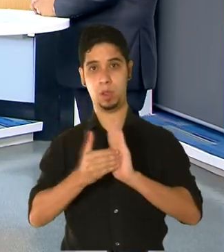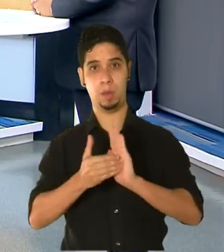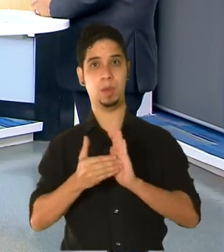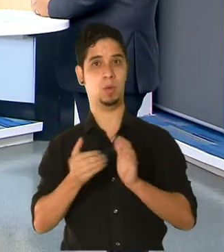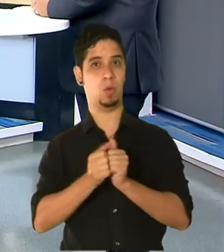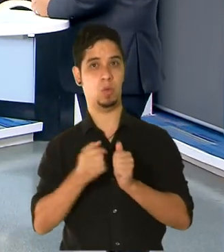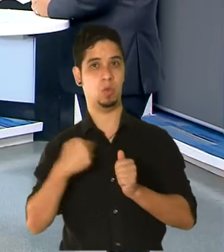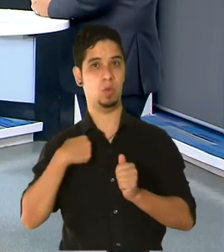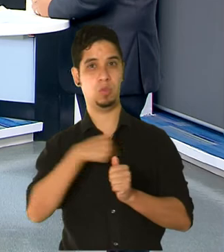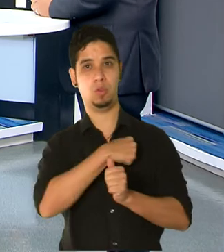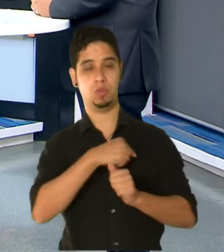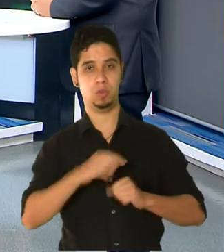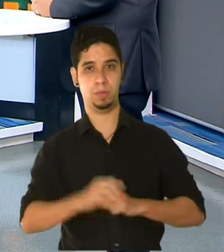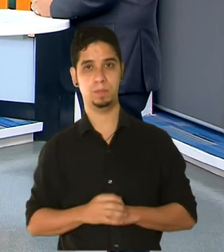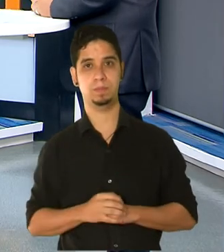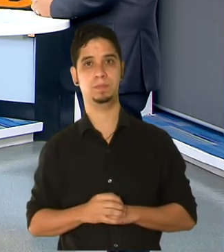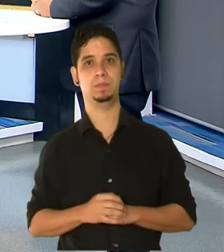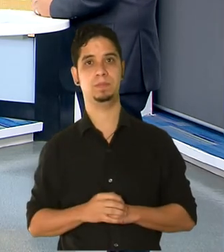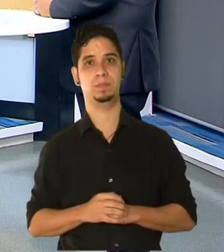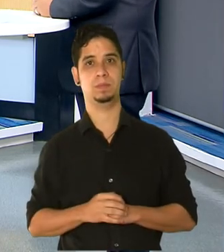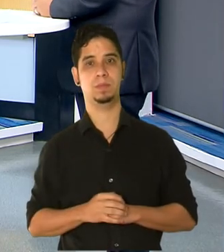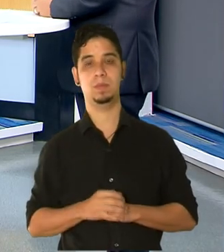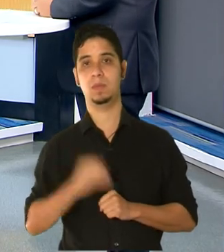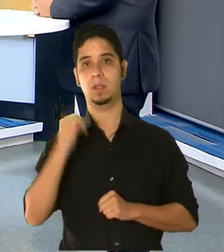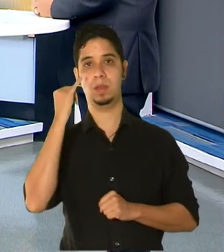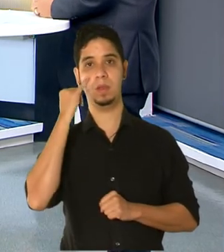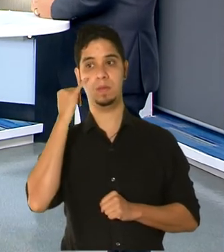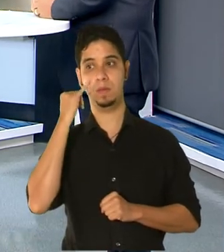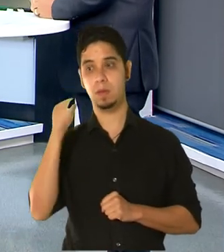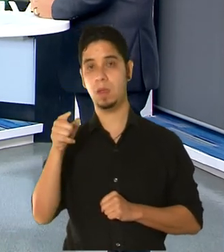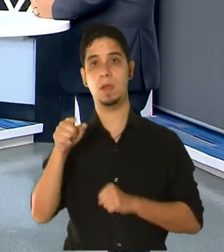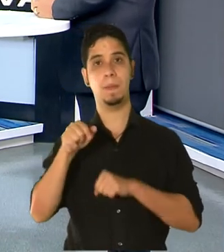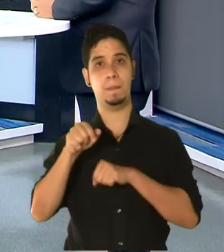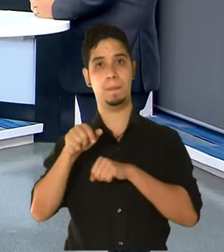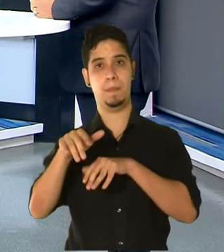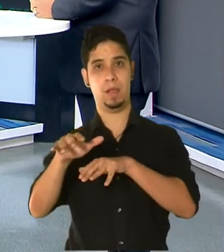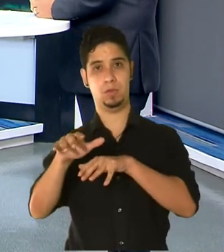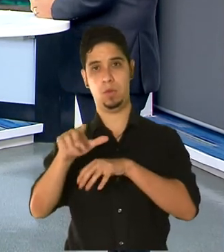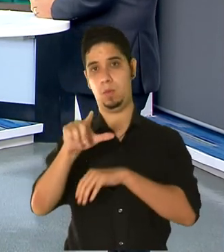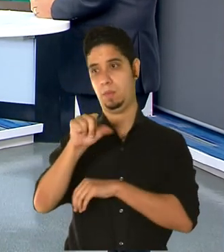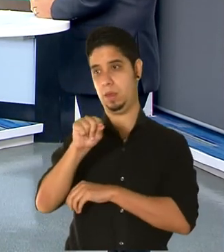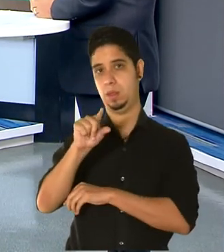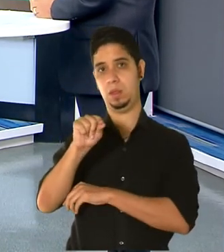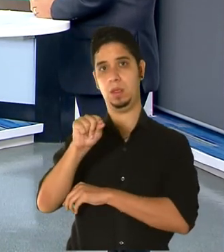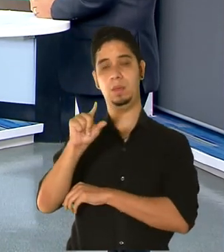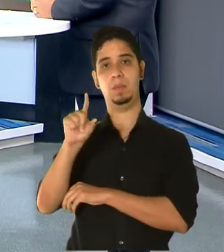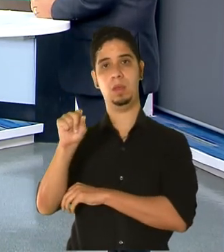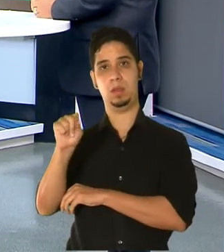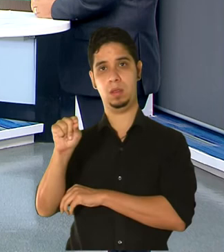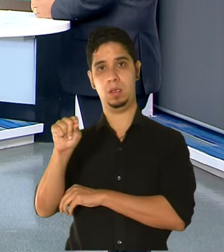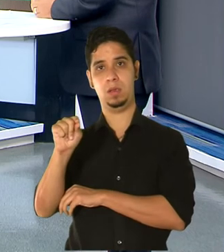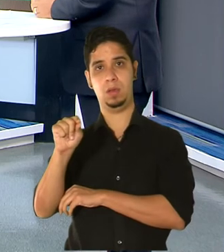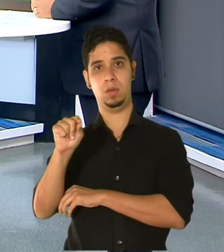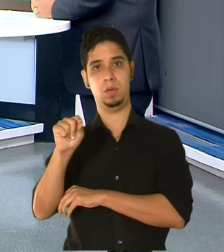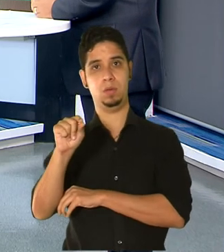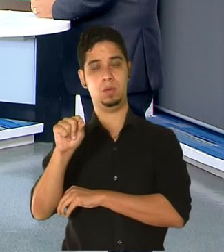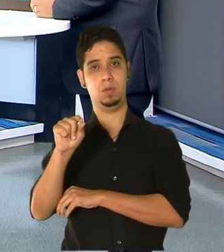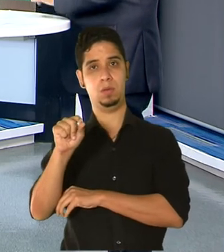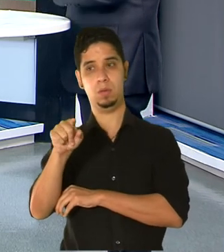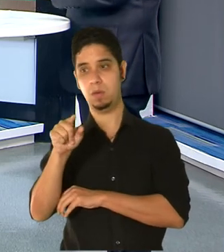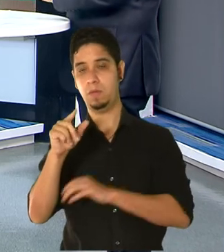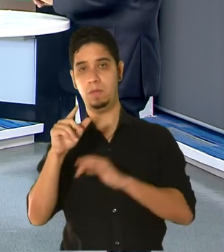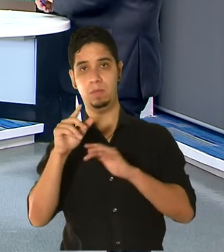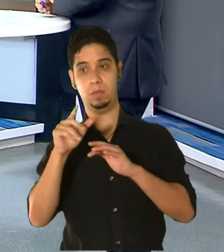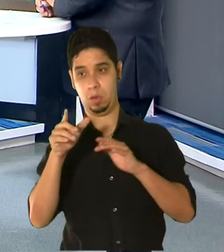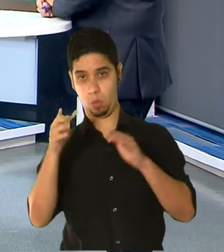estudios y marzo será recordado este marzo 2020 como ese momento en que se dio un lock down total en puerto